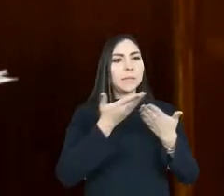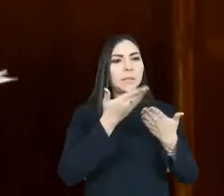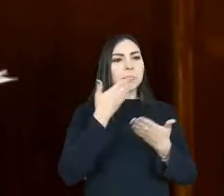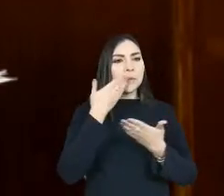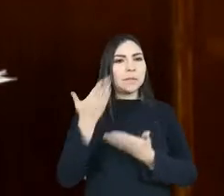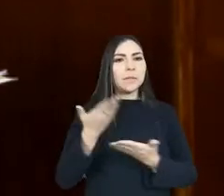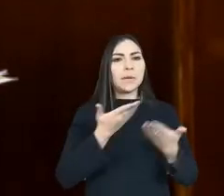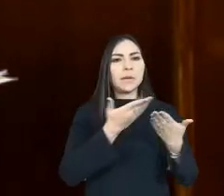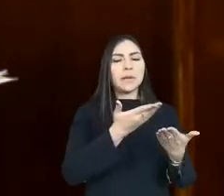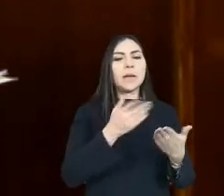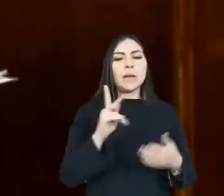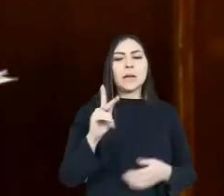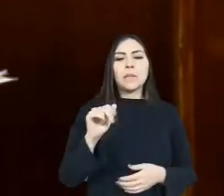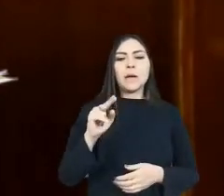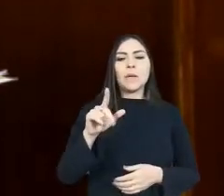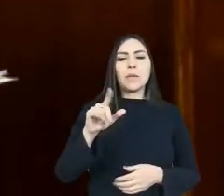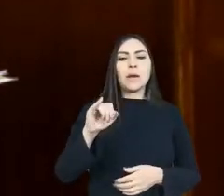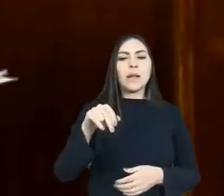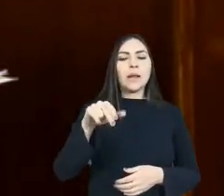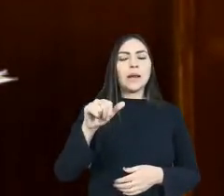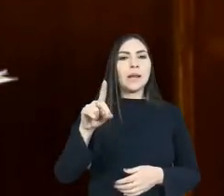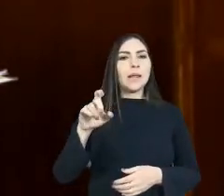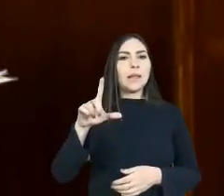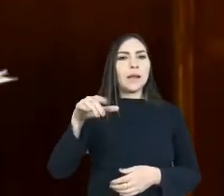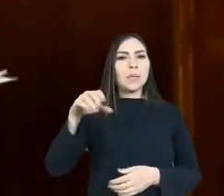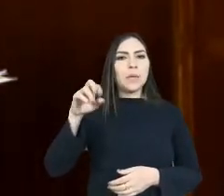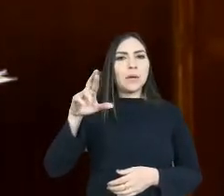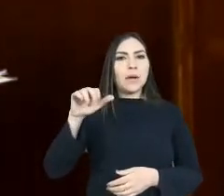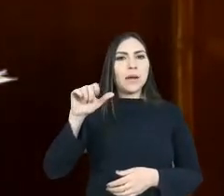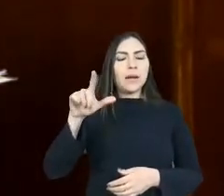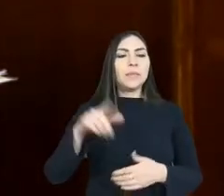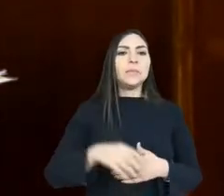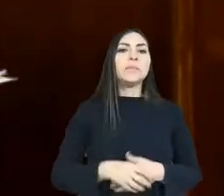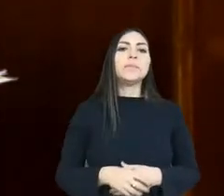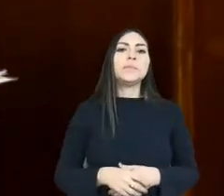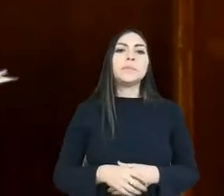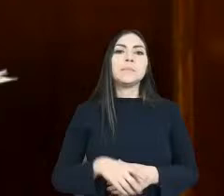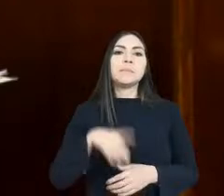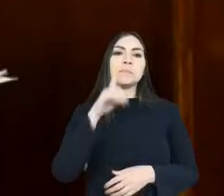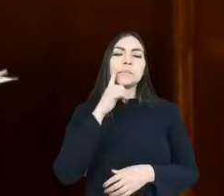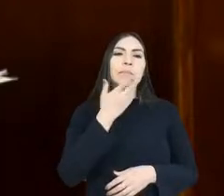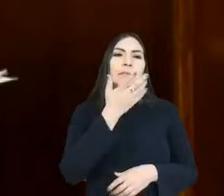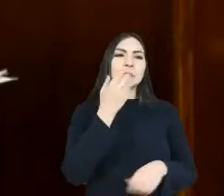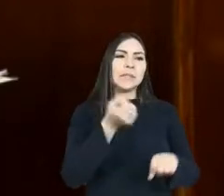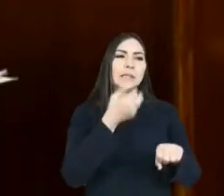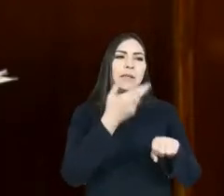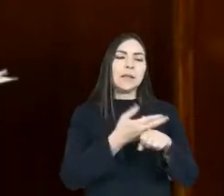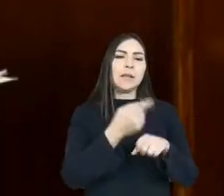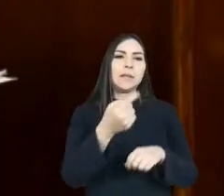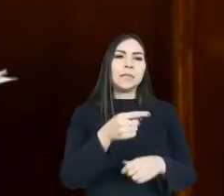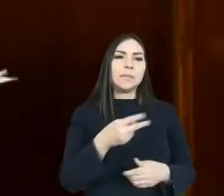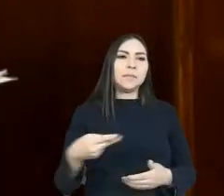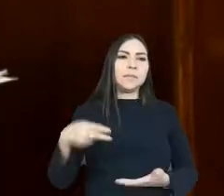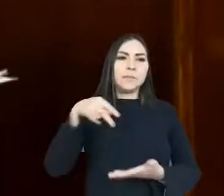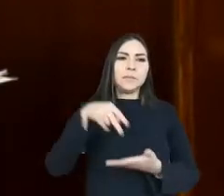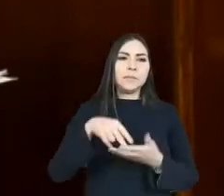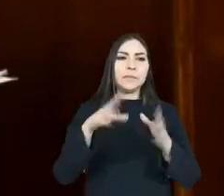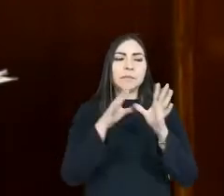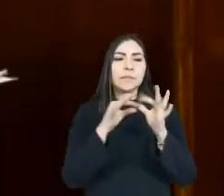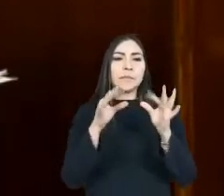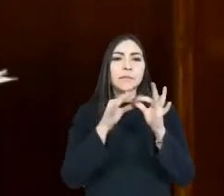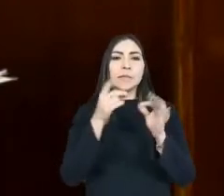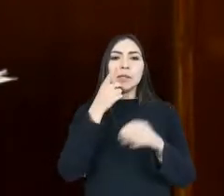Paulina Alejandra del Moral. La secretaria aquí nos ha venido a plantear que hay un Estado color de